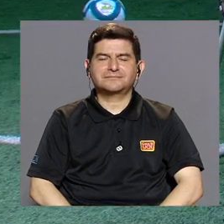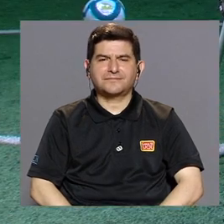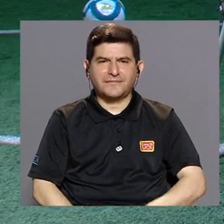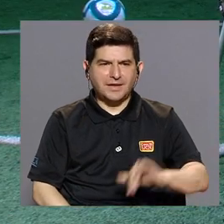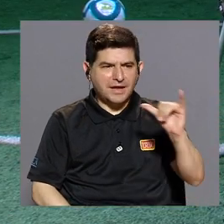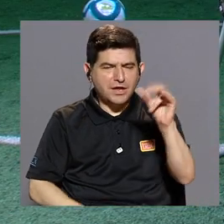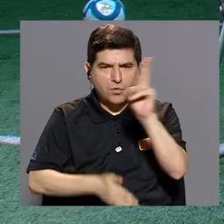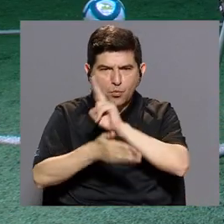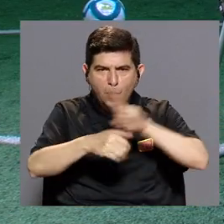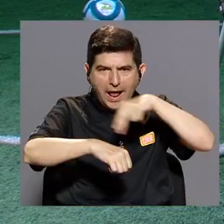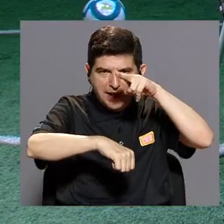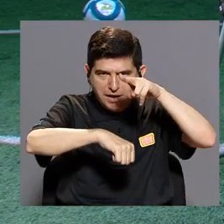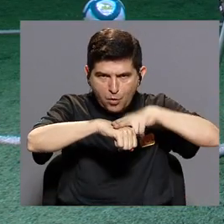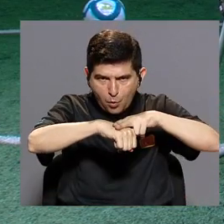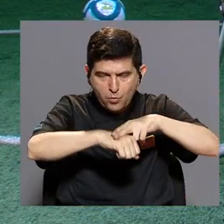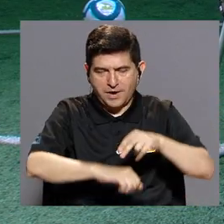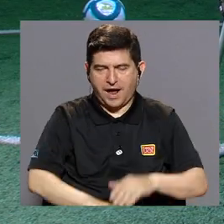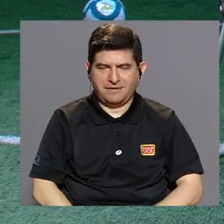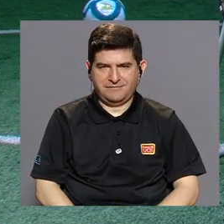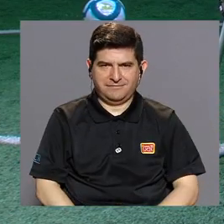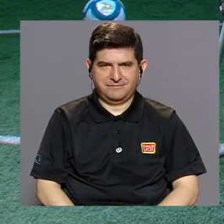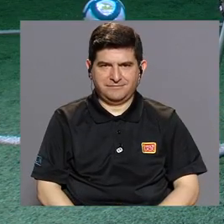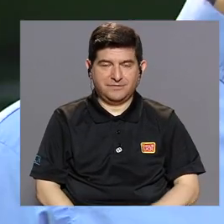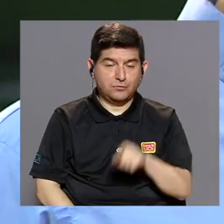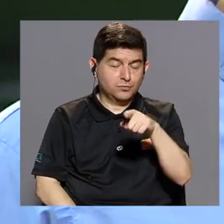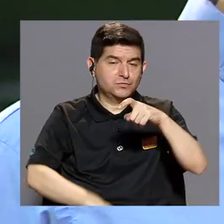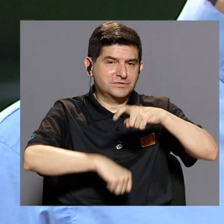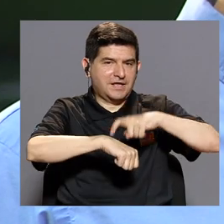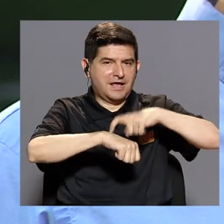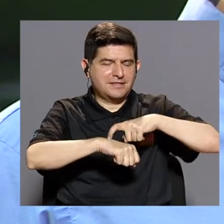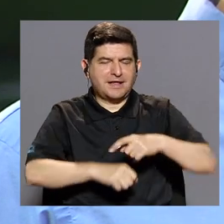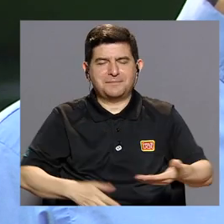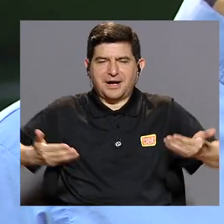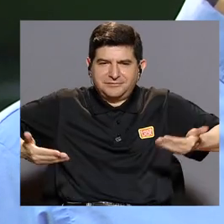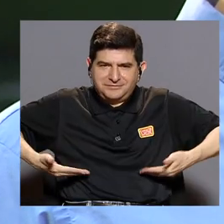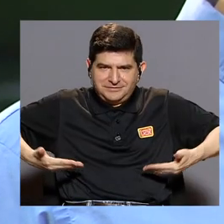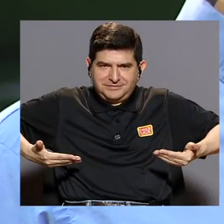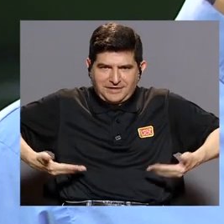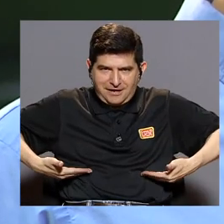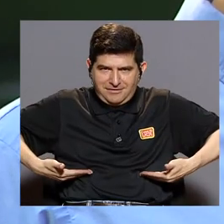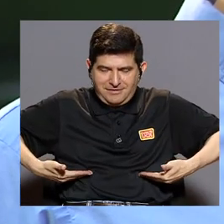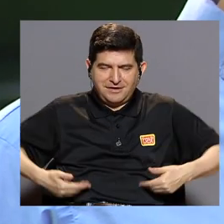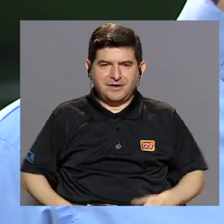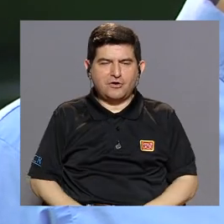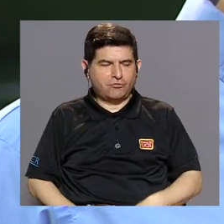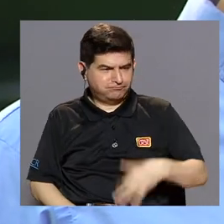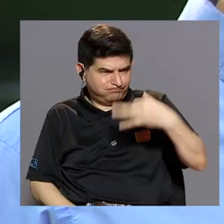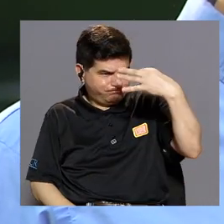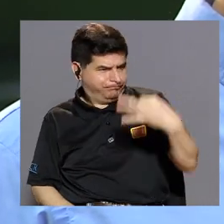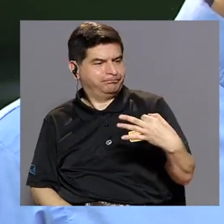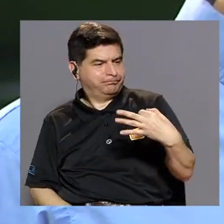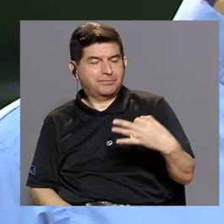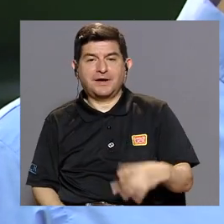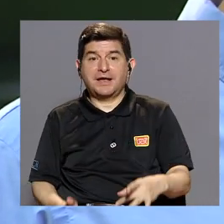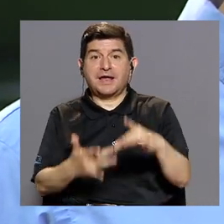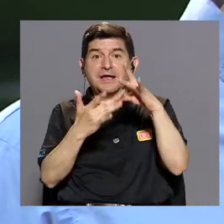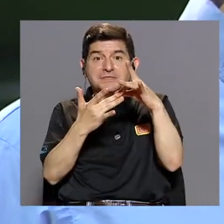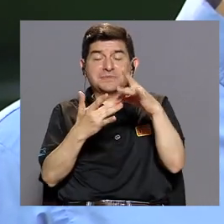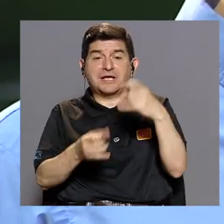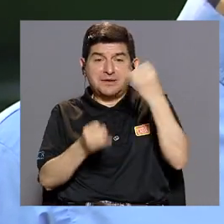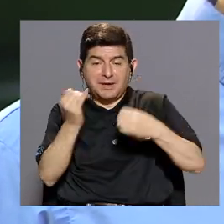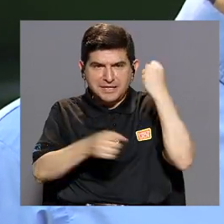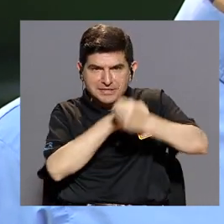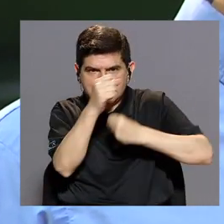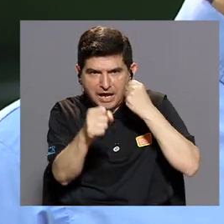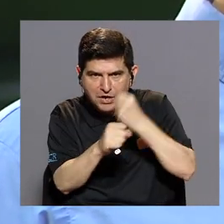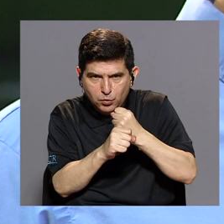Es en la misma Universidad Nacional en la que su etapa de entrenadora se va consolidando, sobre todo en ese último